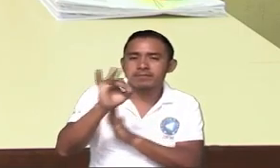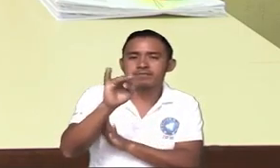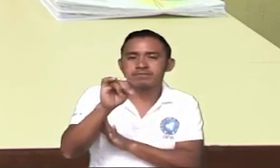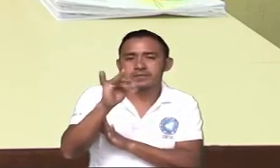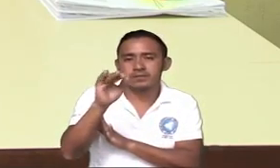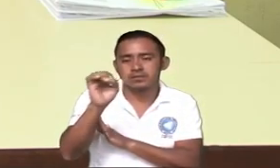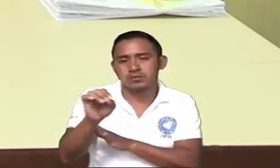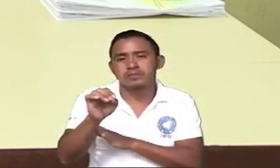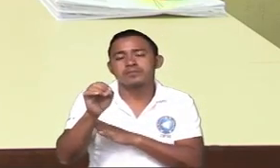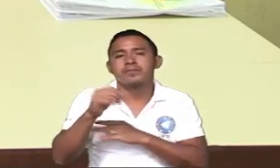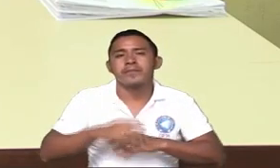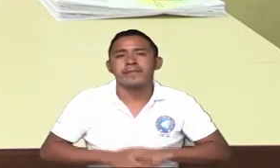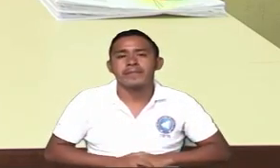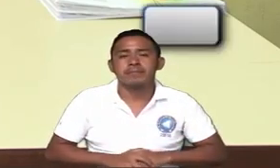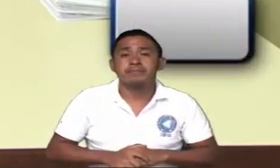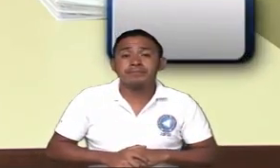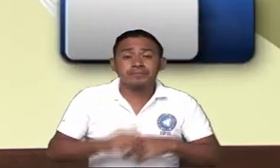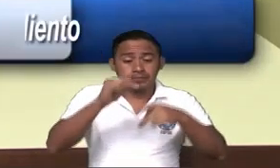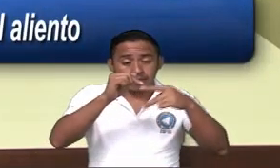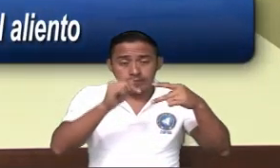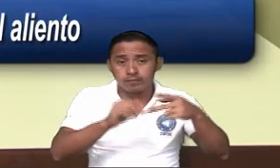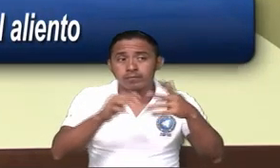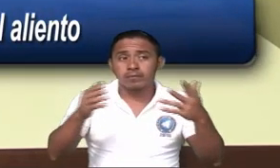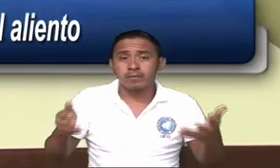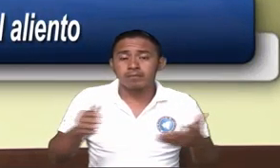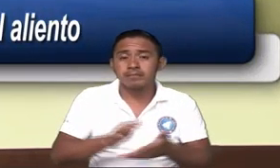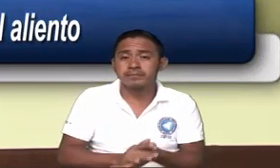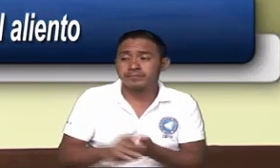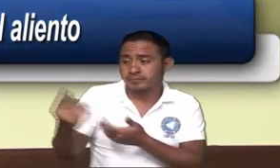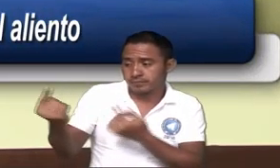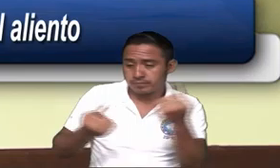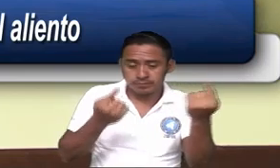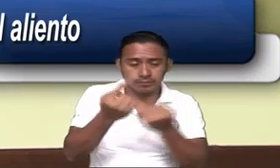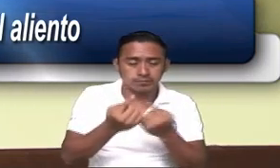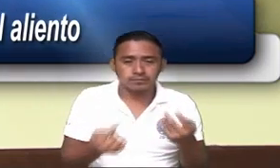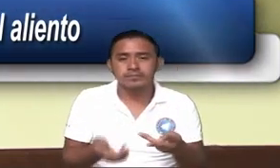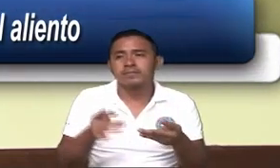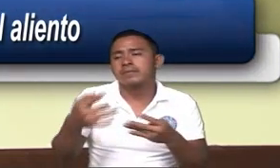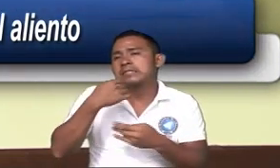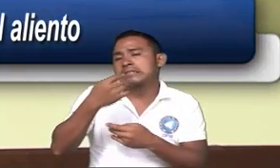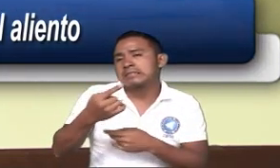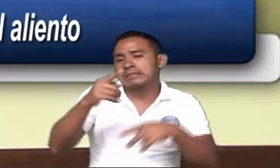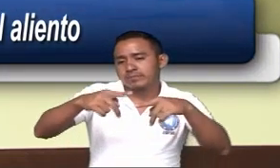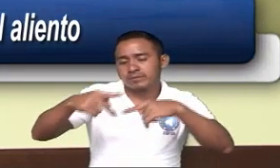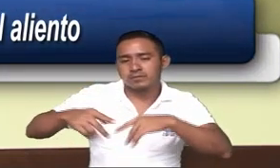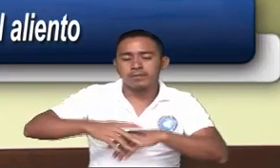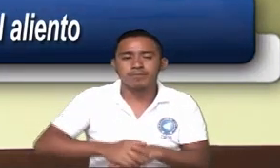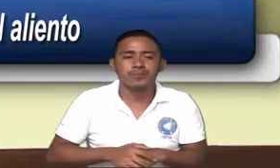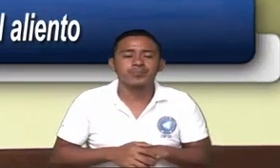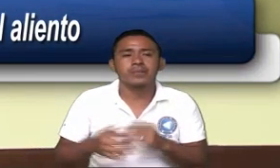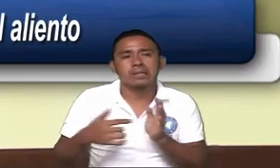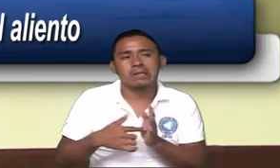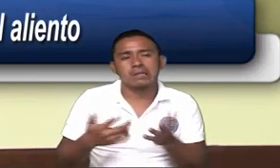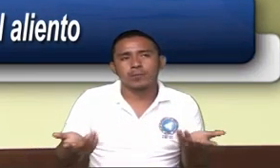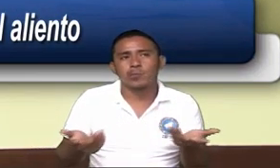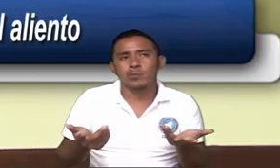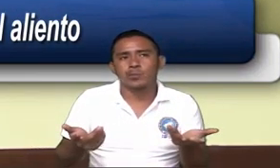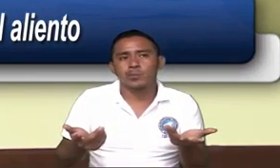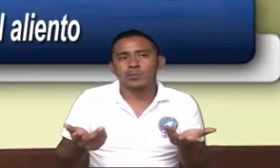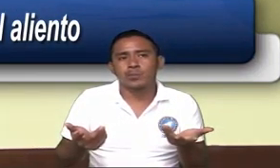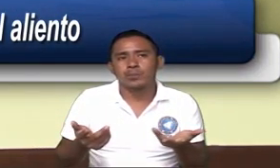hábitos alimenticios. Una de las cosas que nos vienen a nosotros, que nos dicen los pacientes, es que, por ejemplo, tienen hábitos